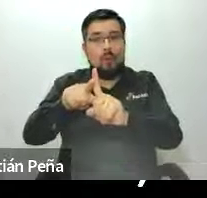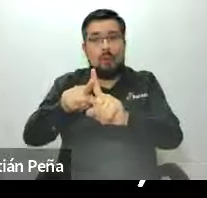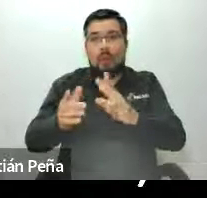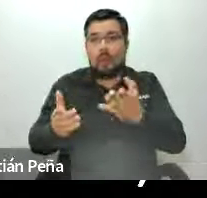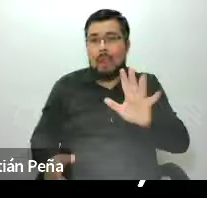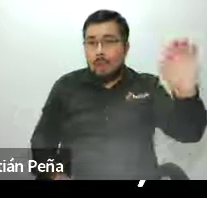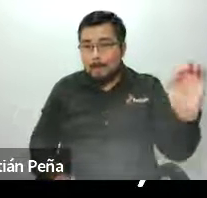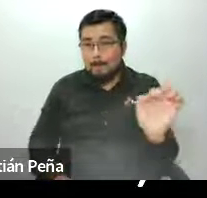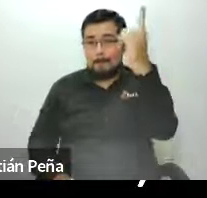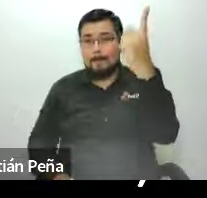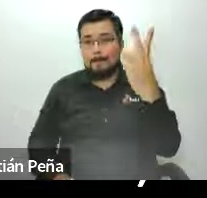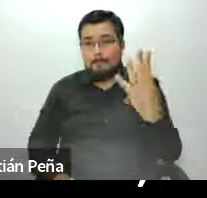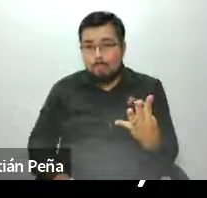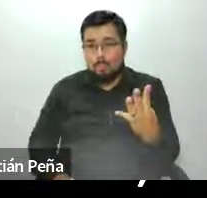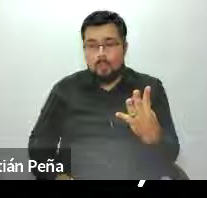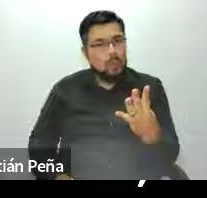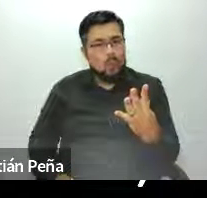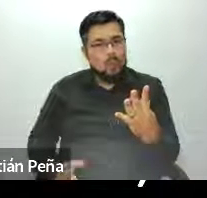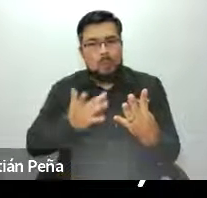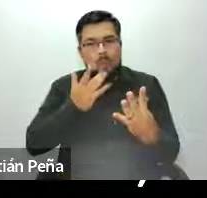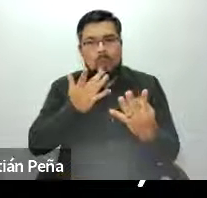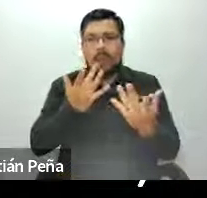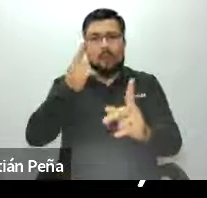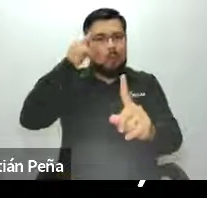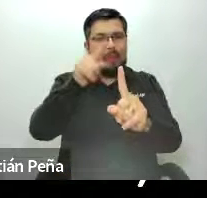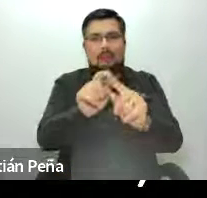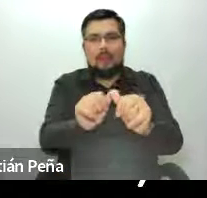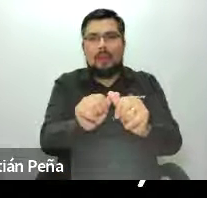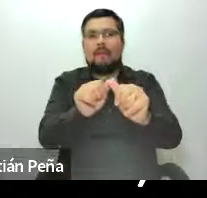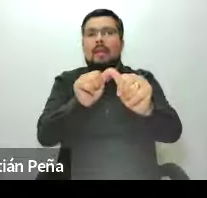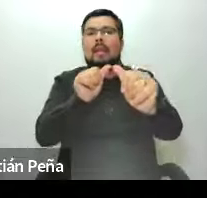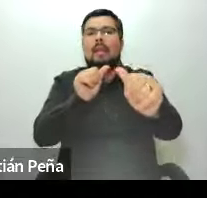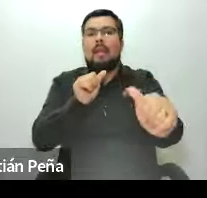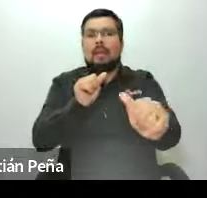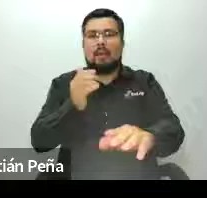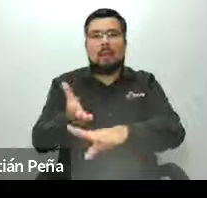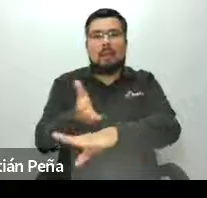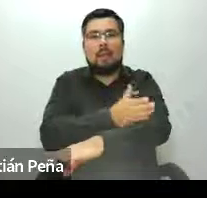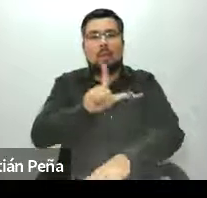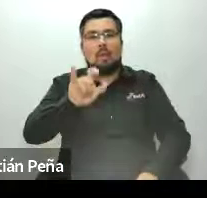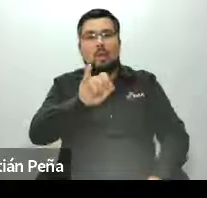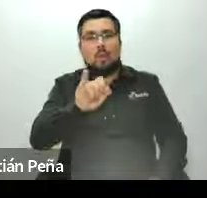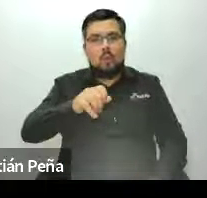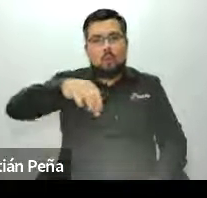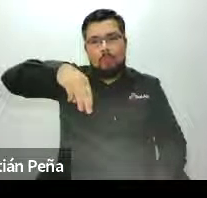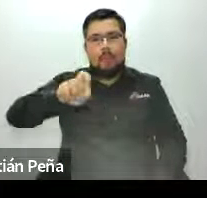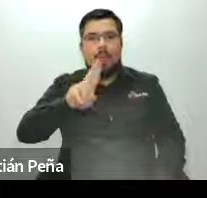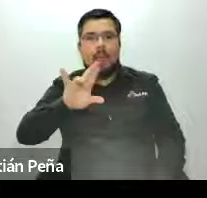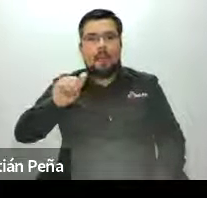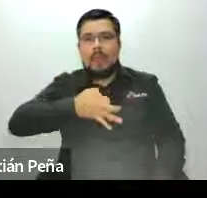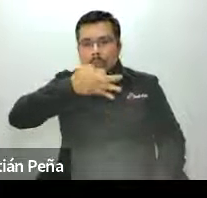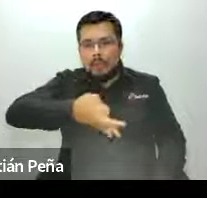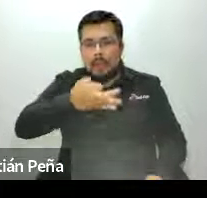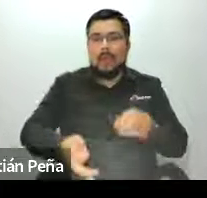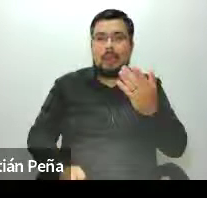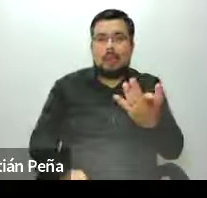más lejanos estos criterios de priorización que les comentaba Luz María hace un ratito atrás. Y esto es un ejemplo